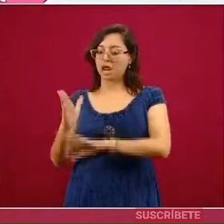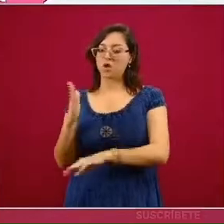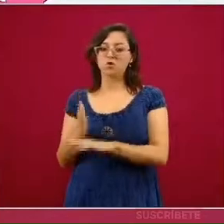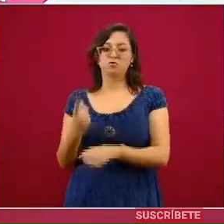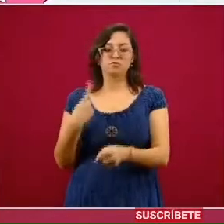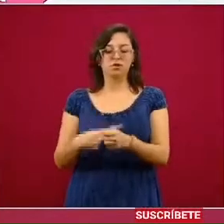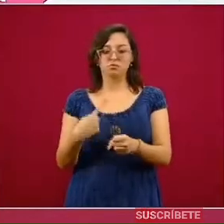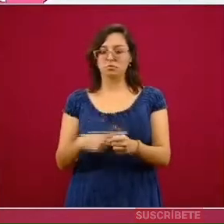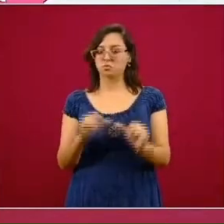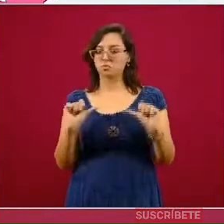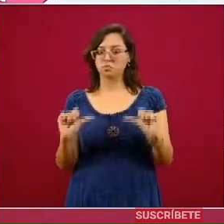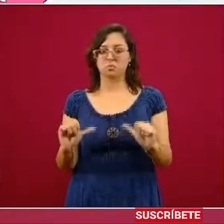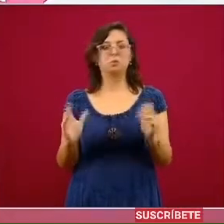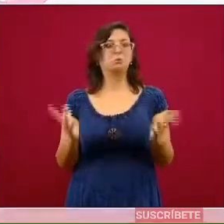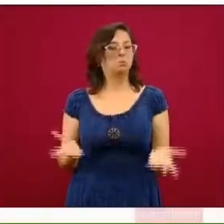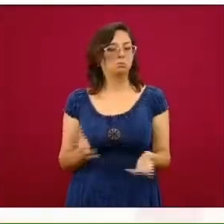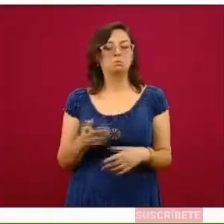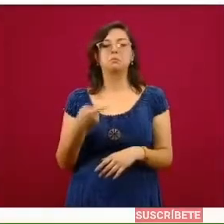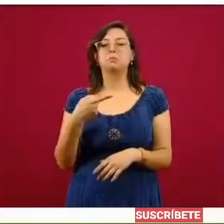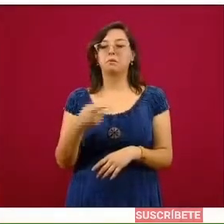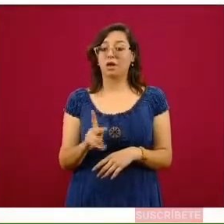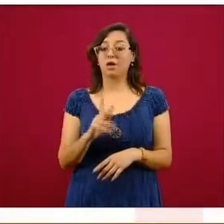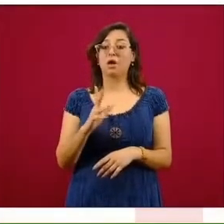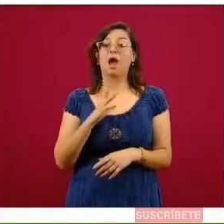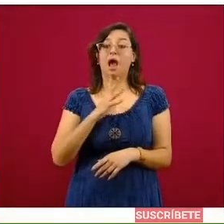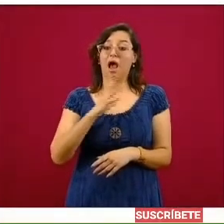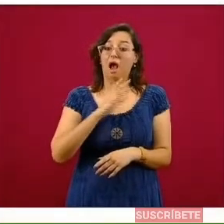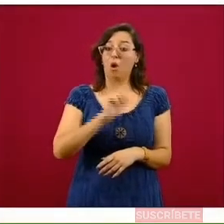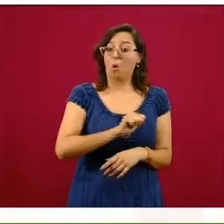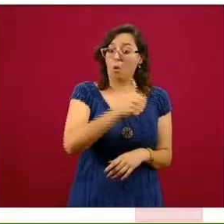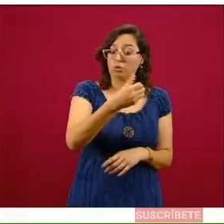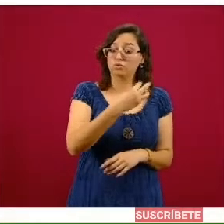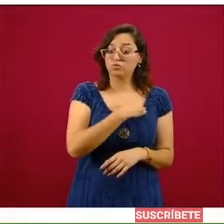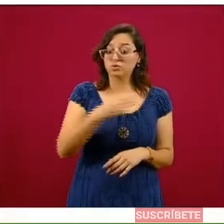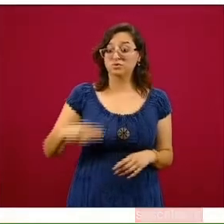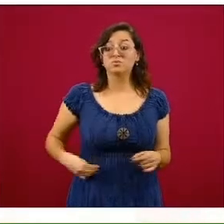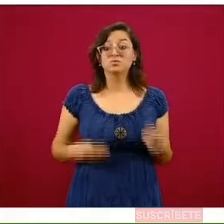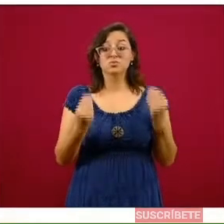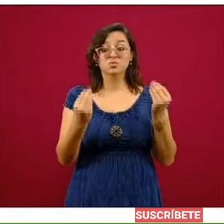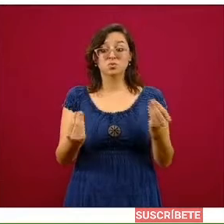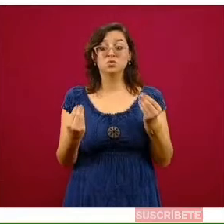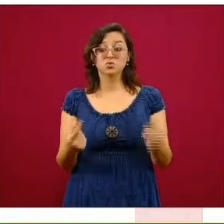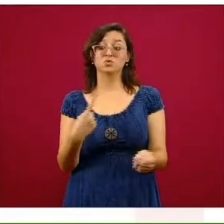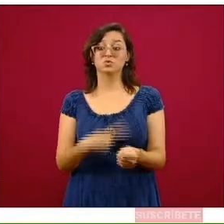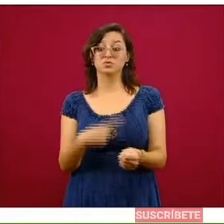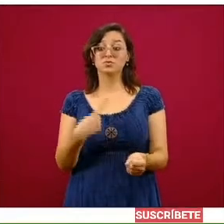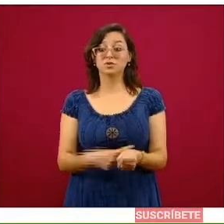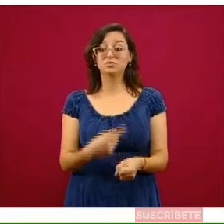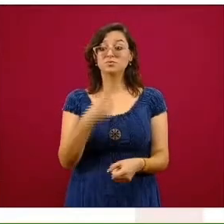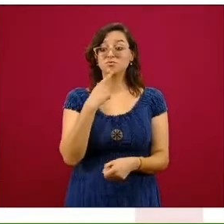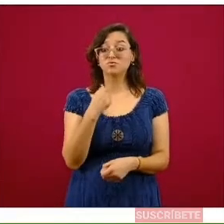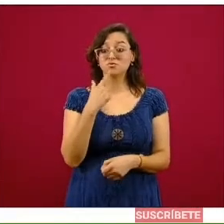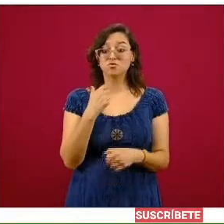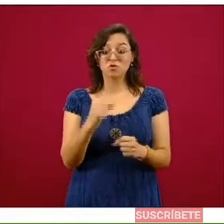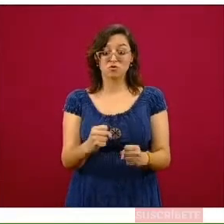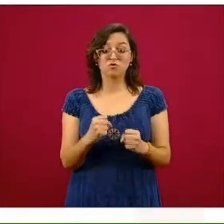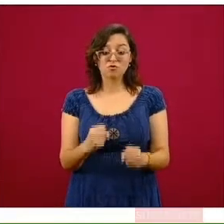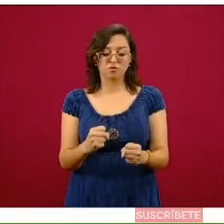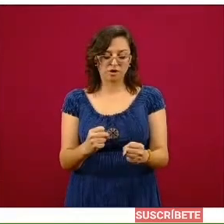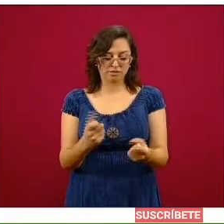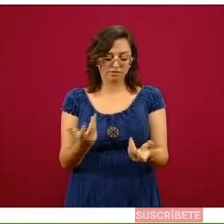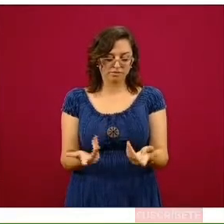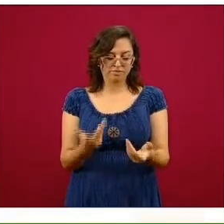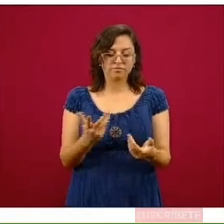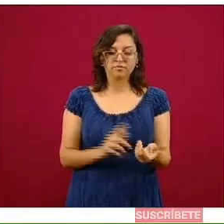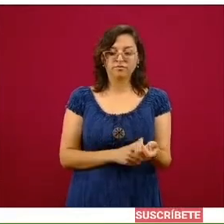incidencia, lo que quiere decir que no tienen casos, pero sin embargo también la presencia de municipios con colores intensos es importante, lo que quiere decir que esta